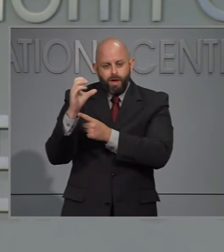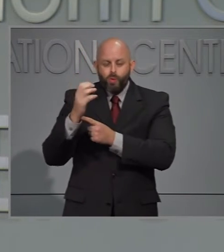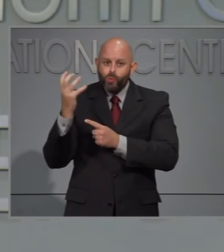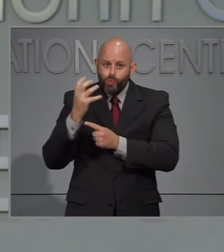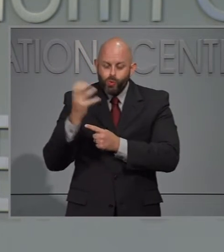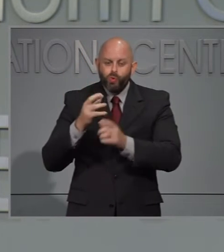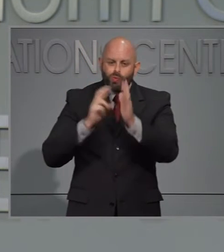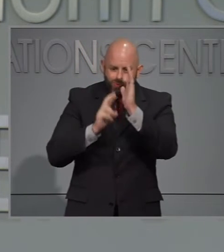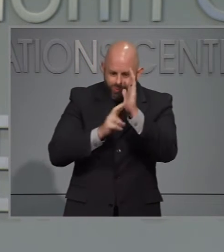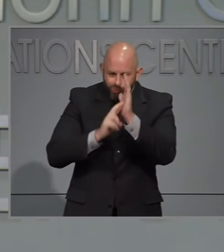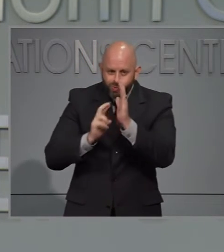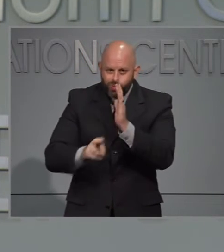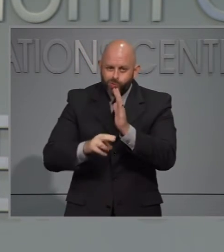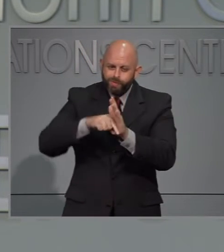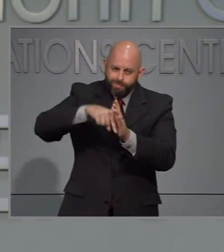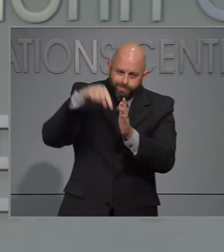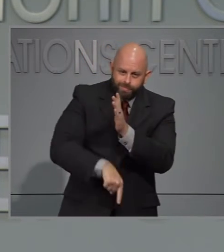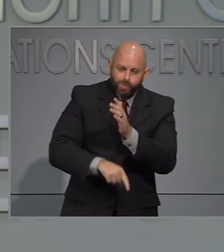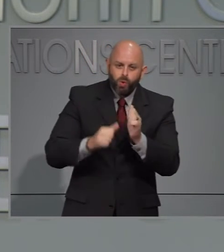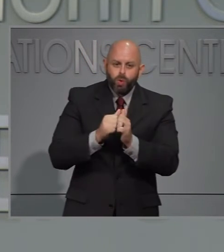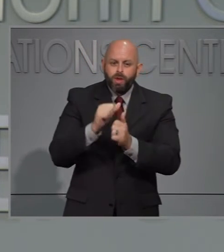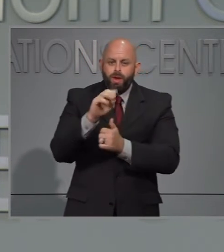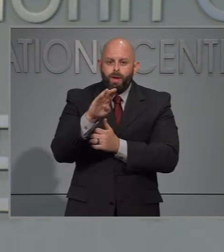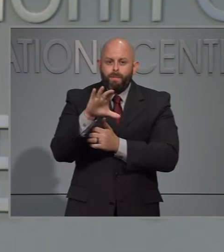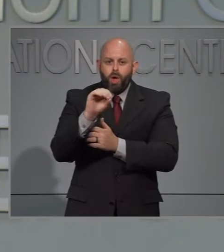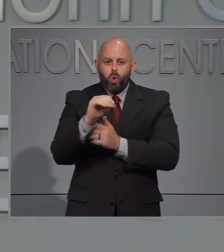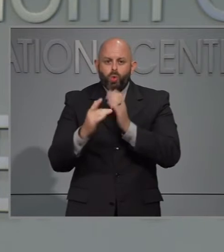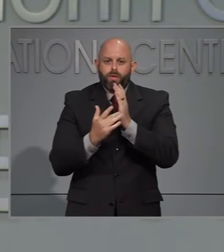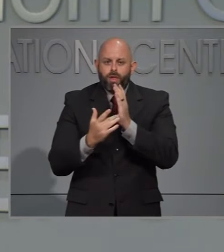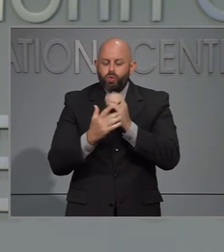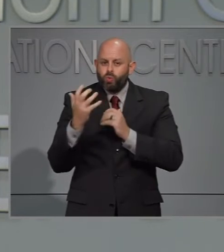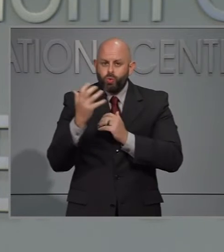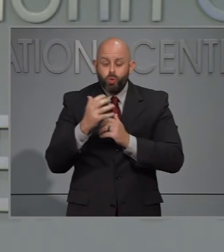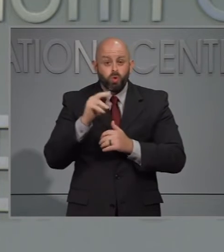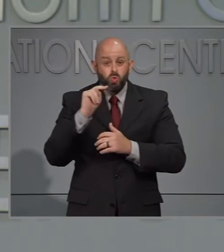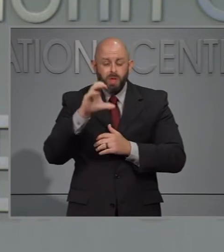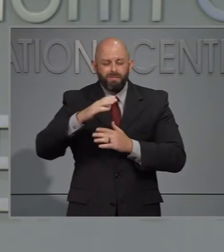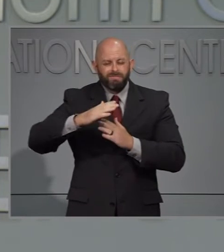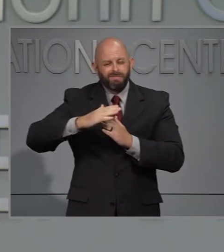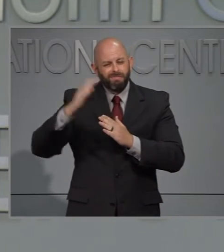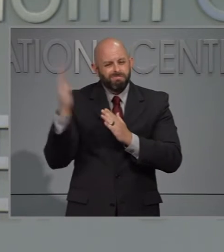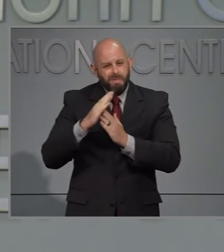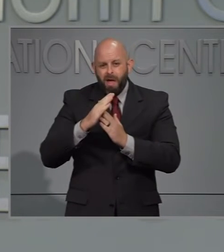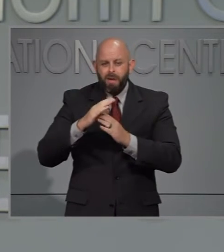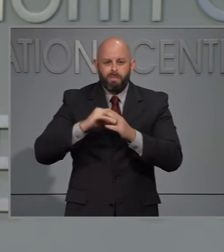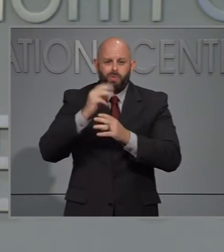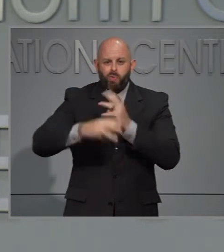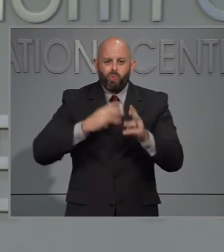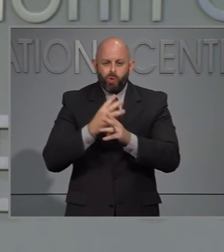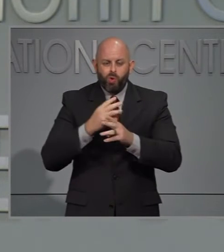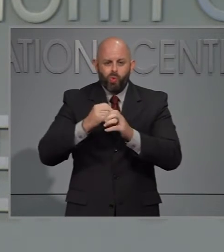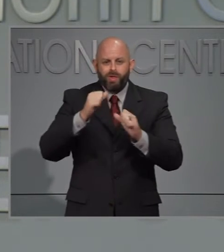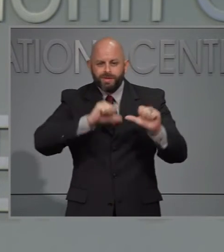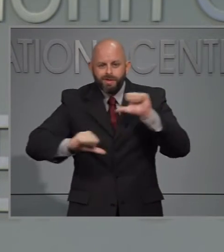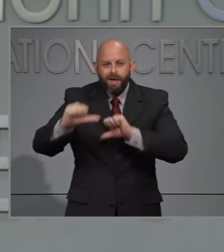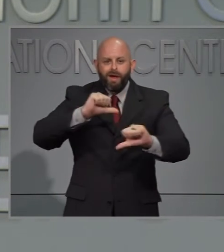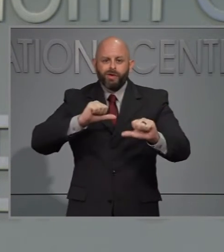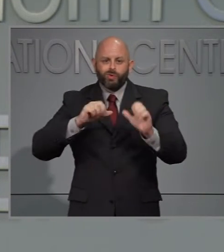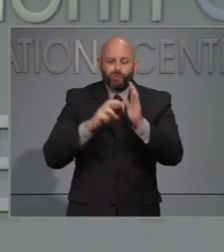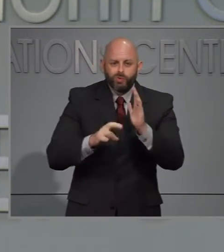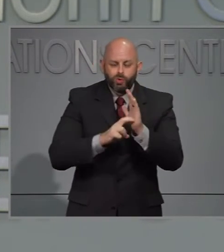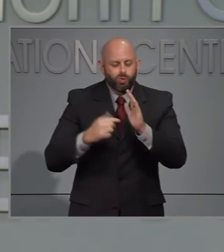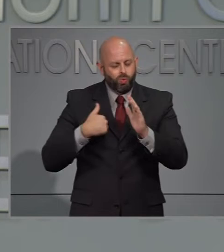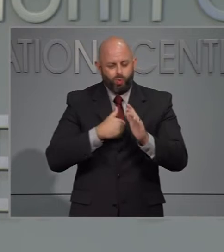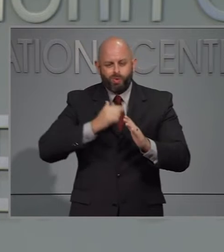medicina aquí en Carolina del Norte. Este es uno de los centros más importantes en el mundo para la